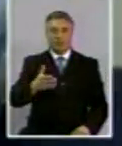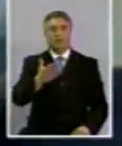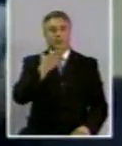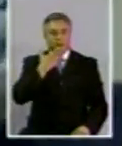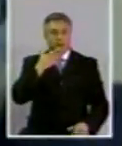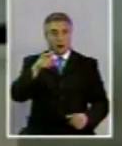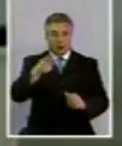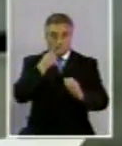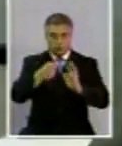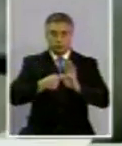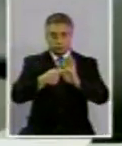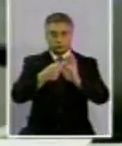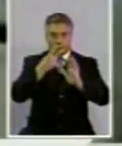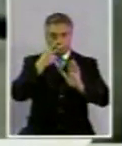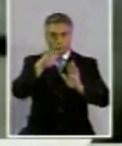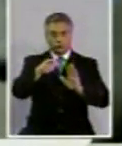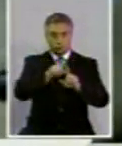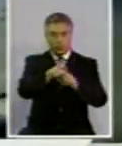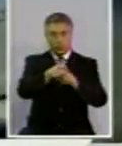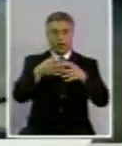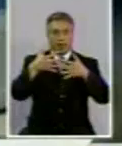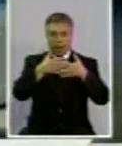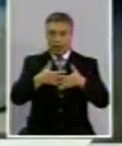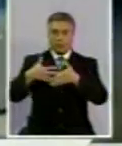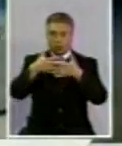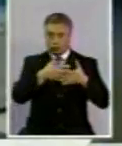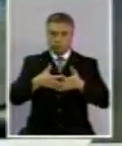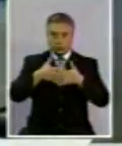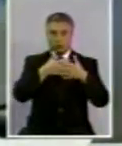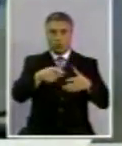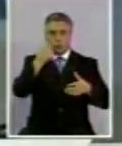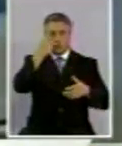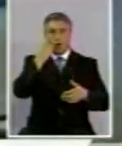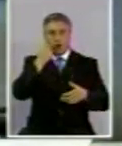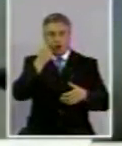realmente inédito, son imágenes que tuvieron lugar en Estados Unidos, donde un hombre intenta detener a